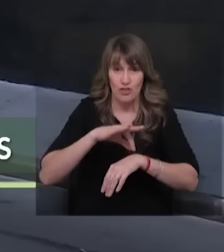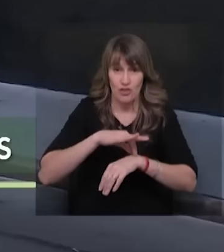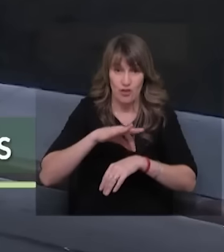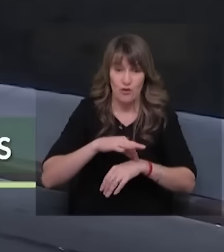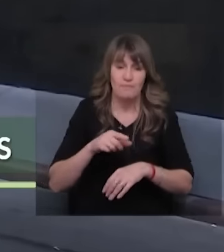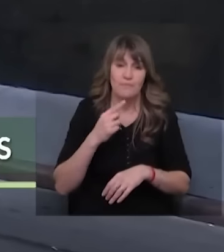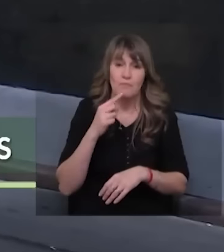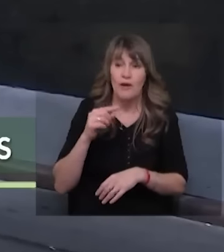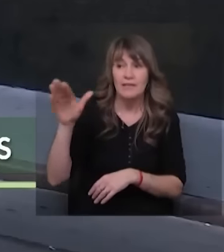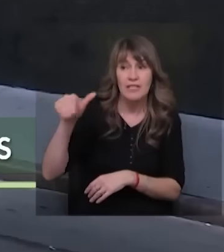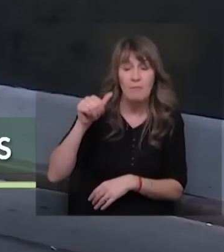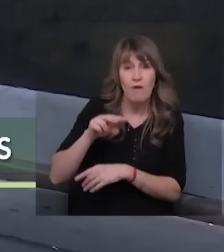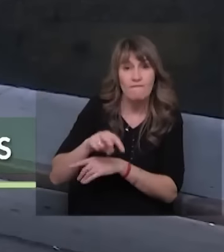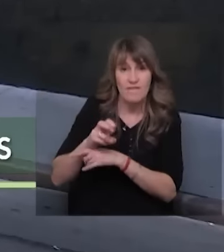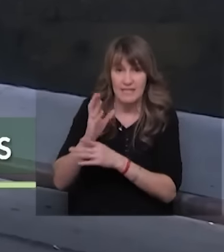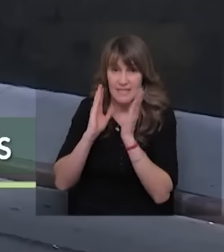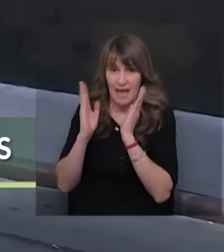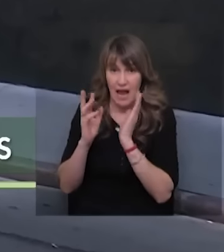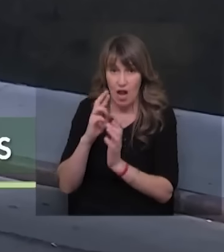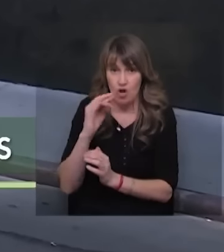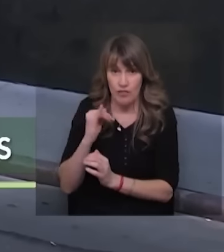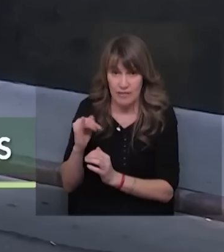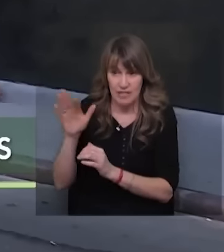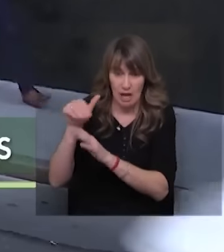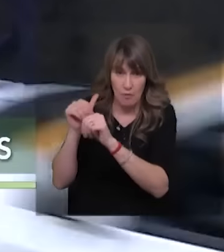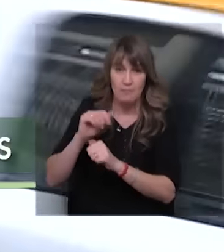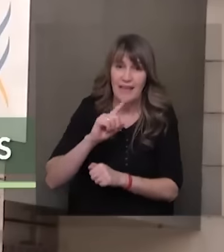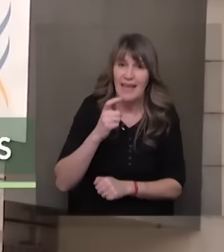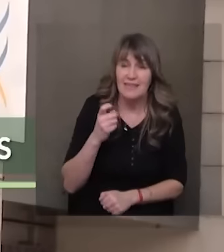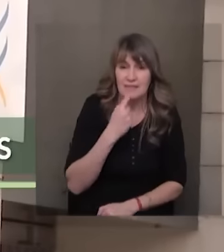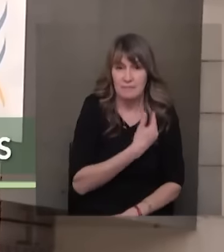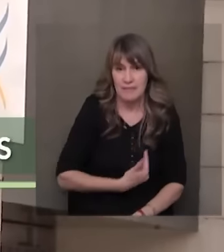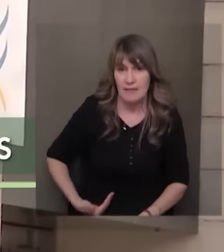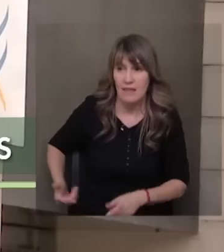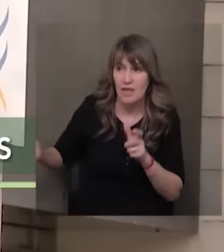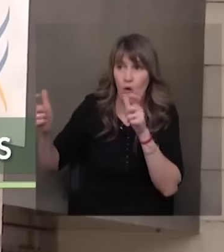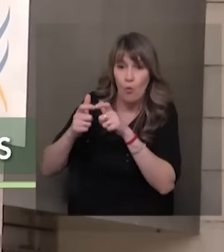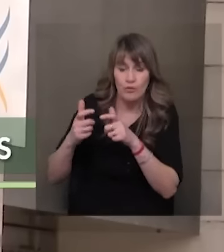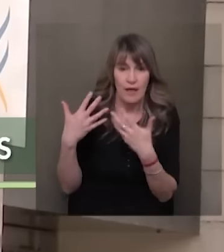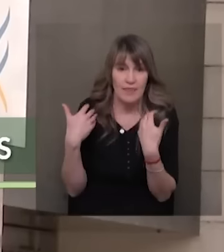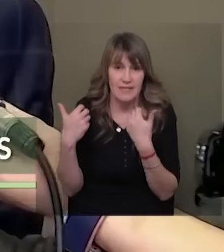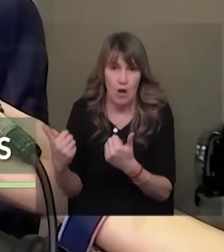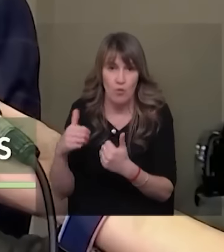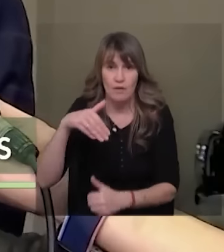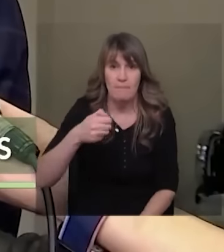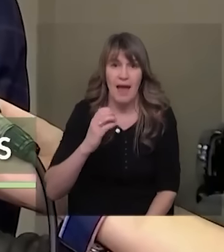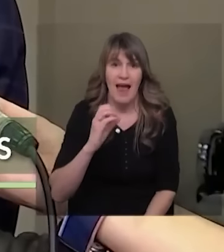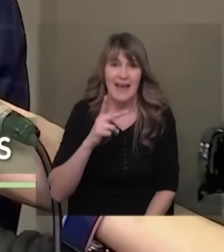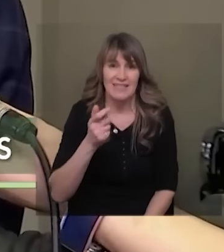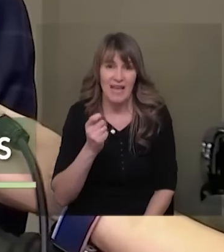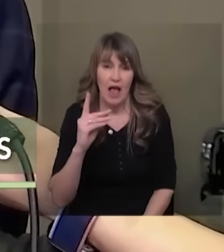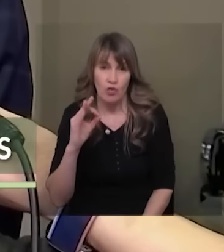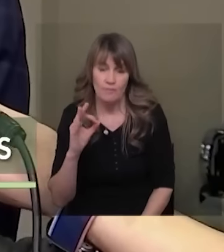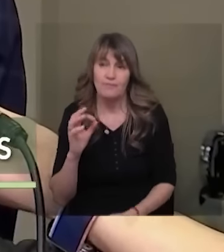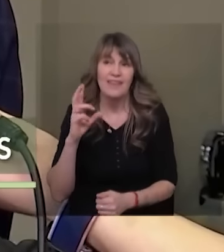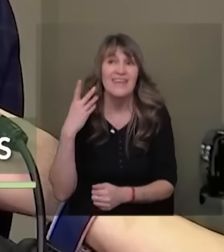el fiscal Gilberto Rodríguez pero también fueron llamados el expresidente de la junta Nacional de salud Luis González Machado el director de la oficina de